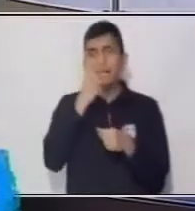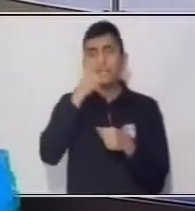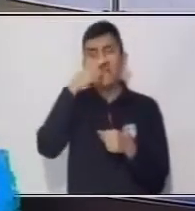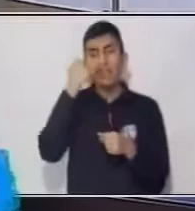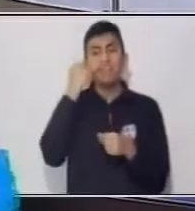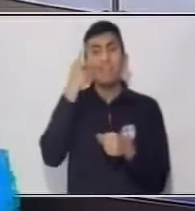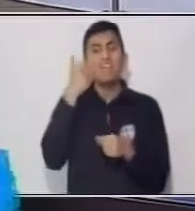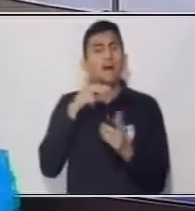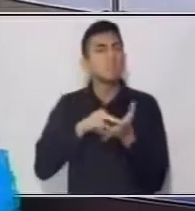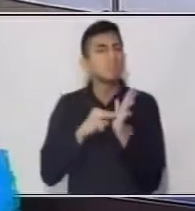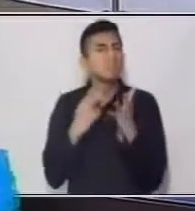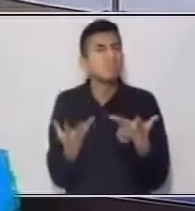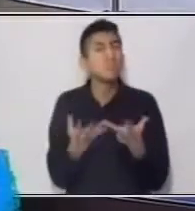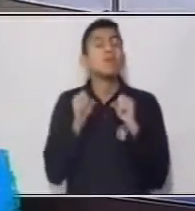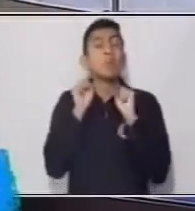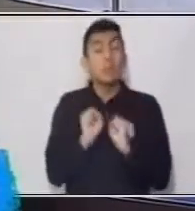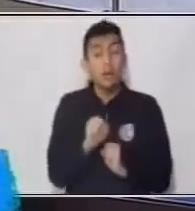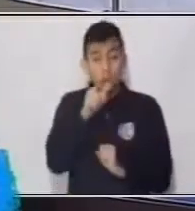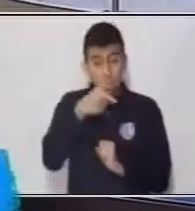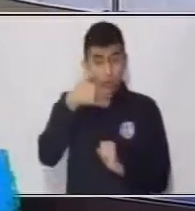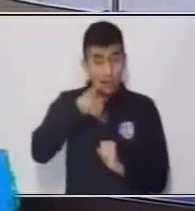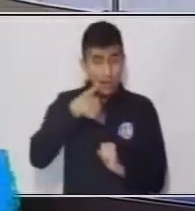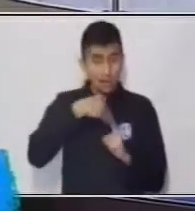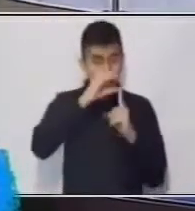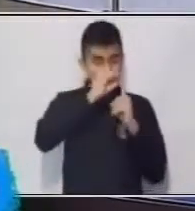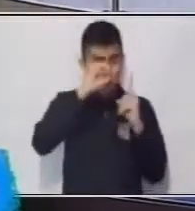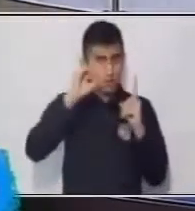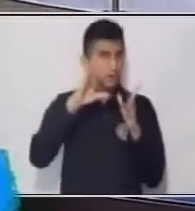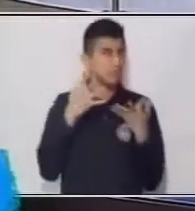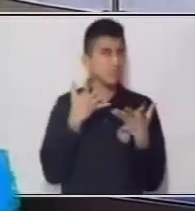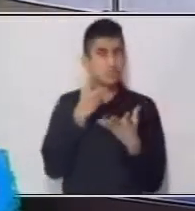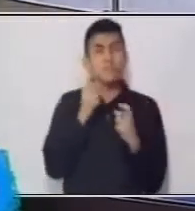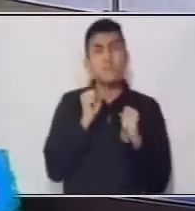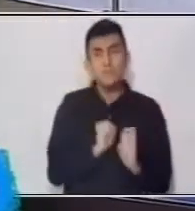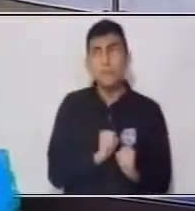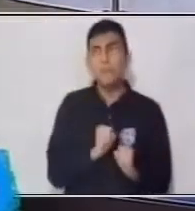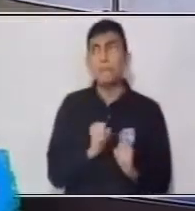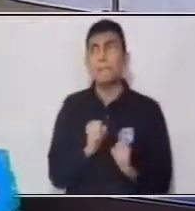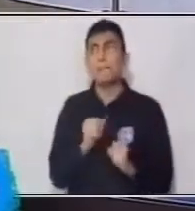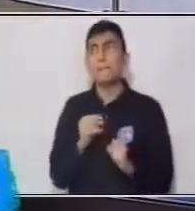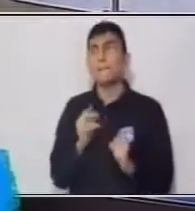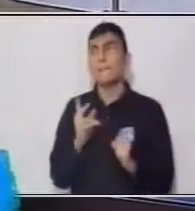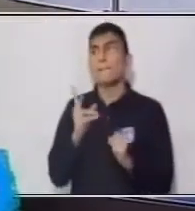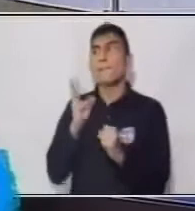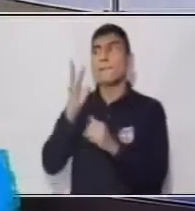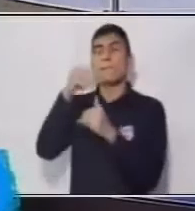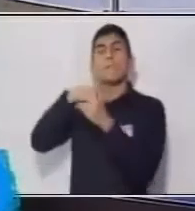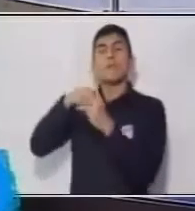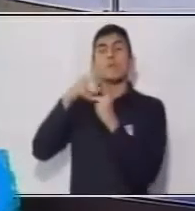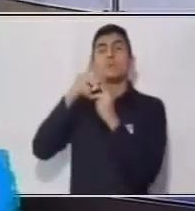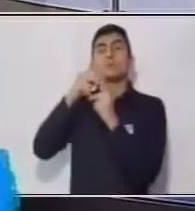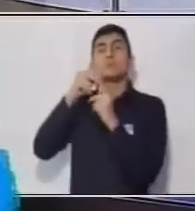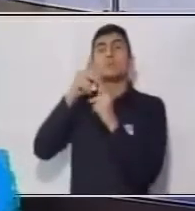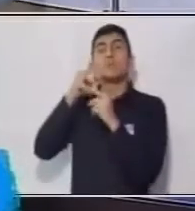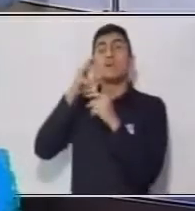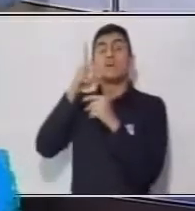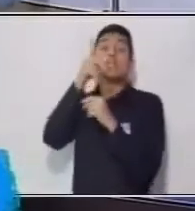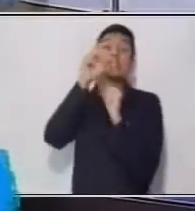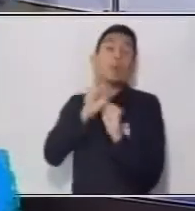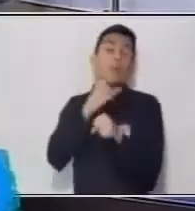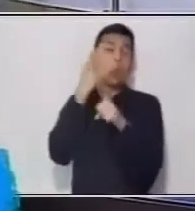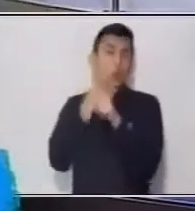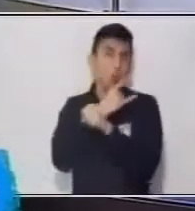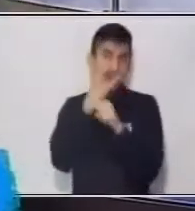es decir, que vamos a poder objetar algo dentro de una expresión. Utilizan